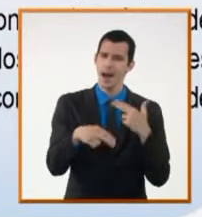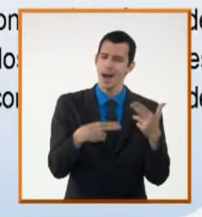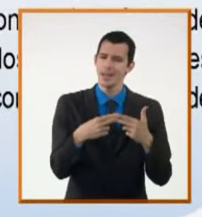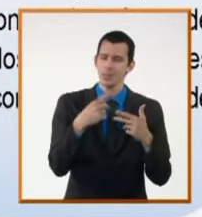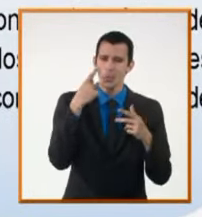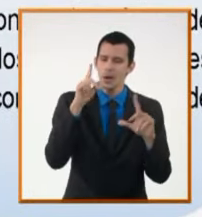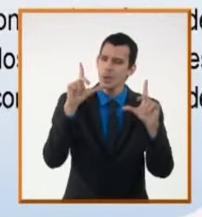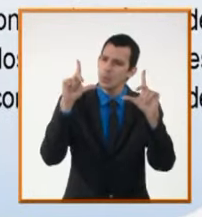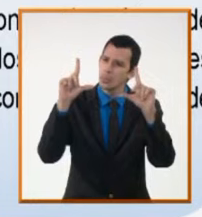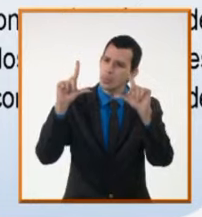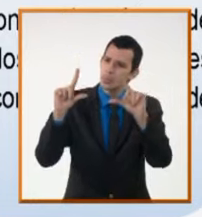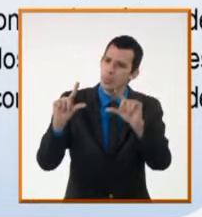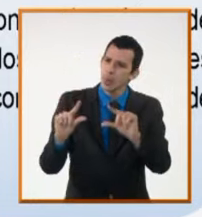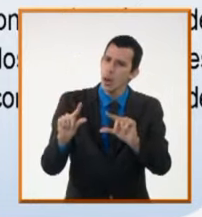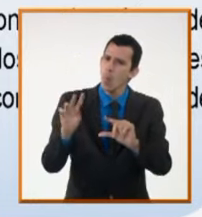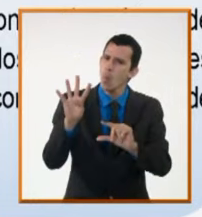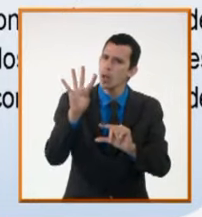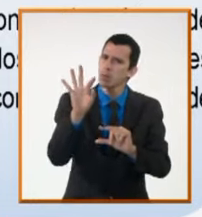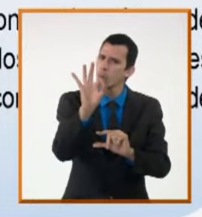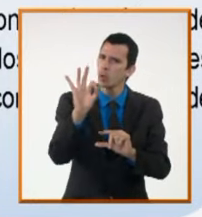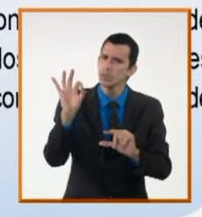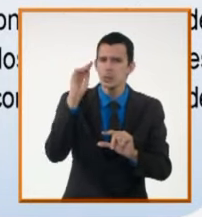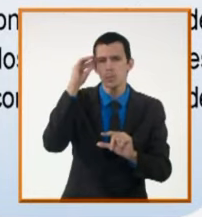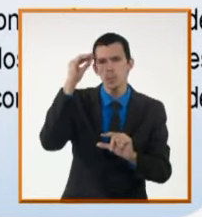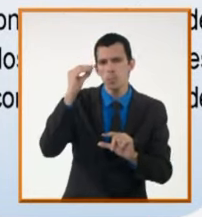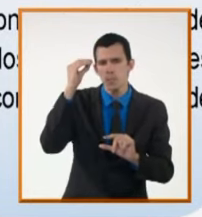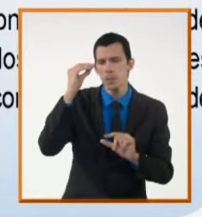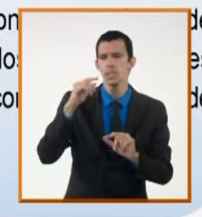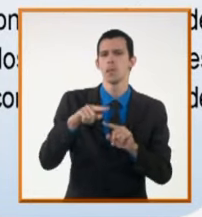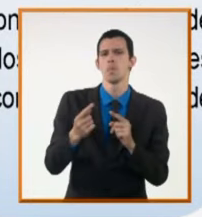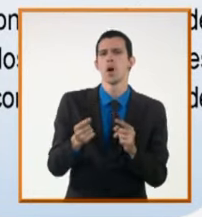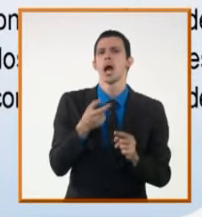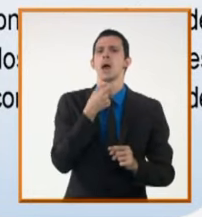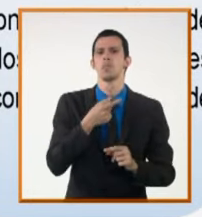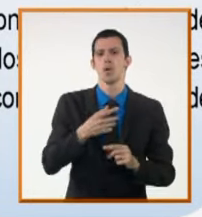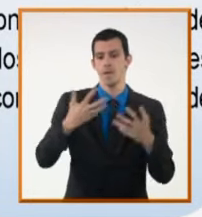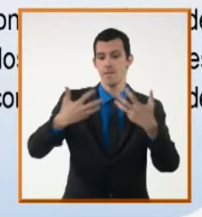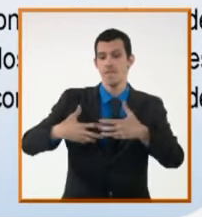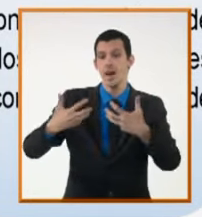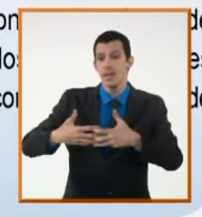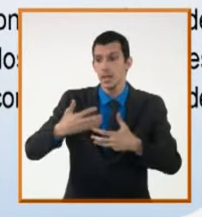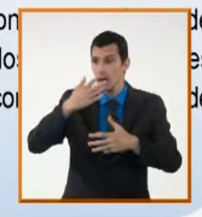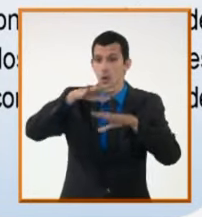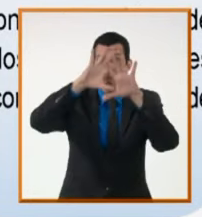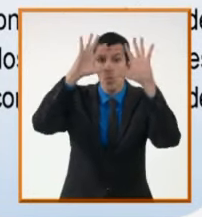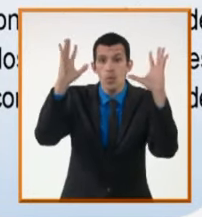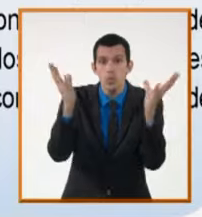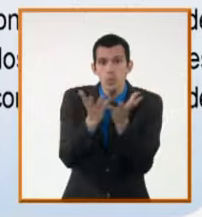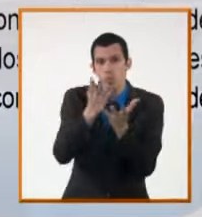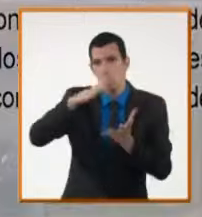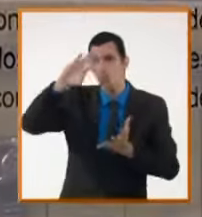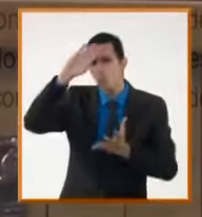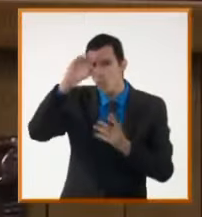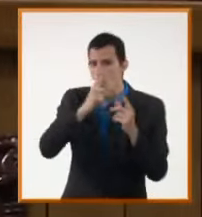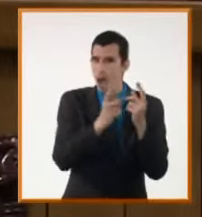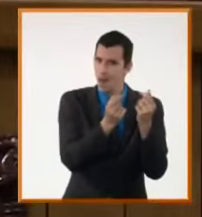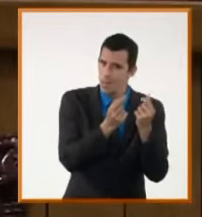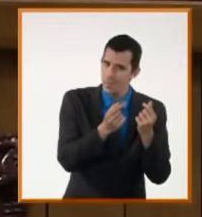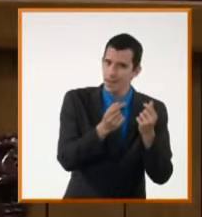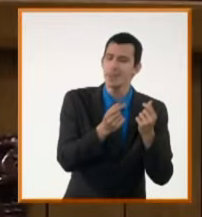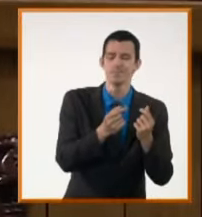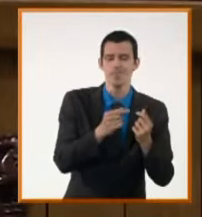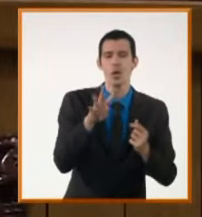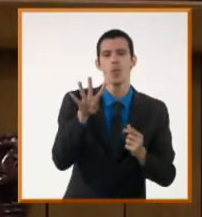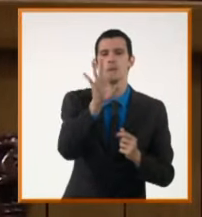de un 4% de los ocupados en la economía. Un 4%. A partir de todos estos fenómenos que están